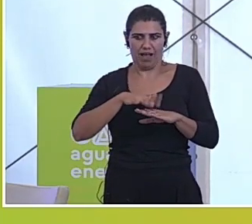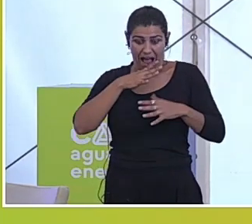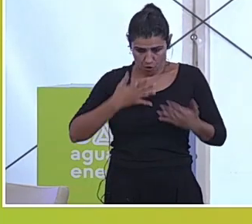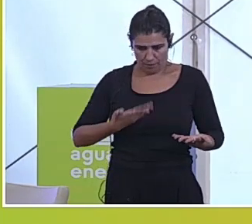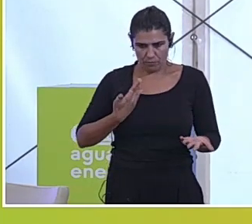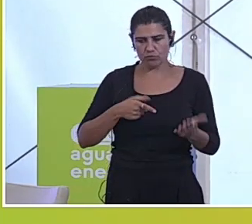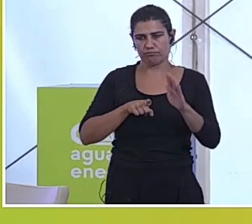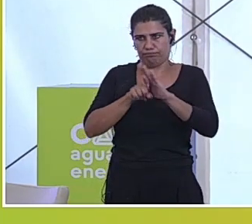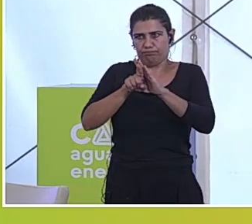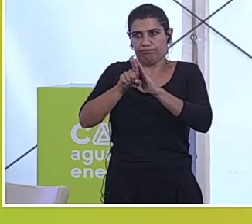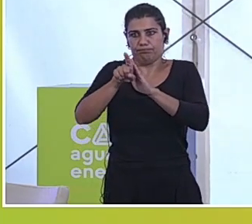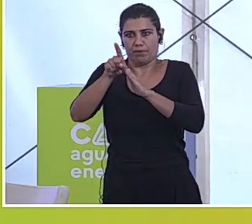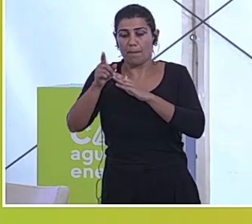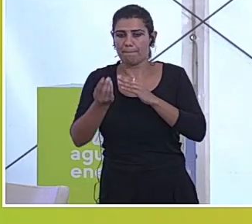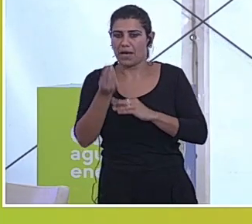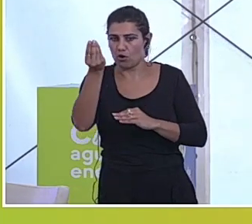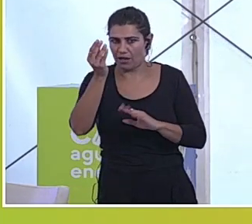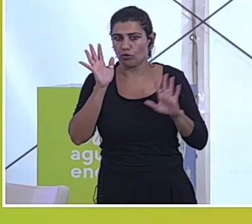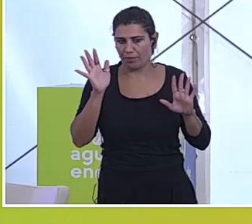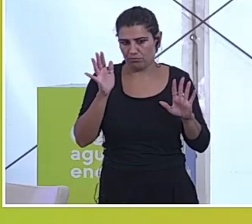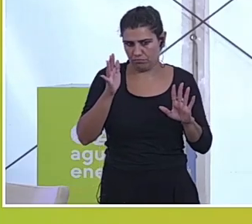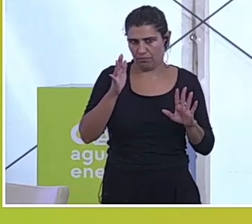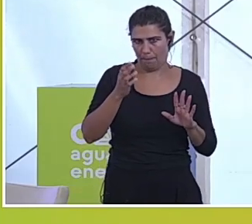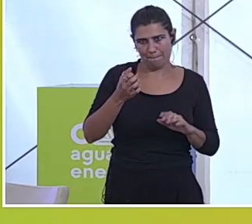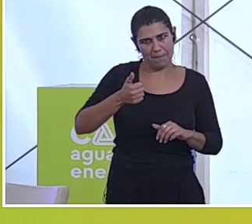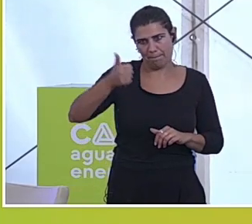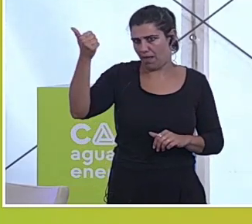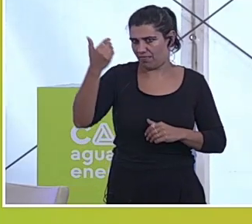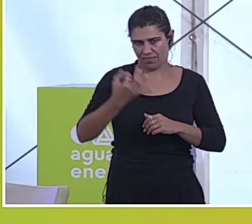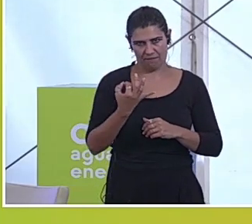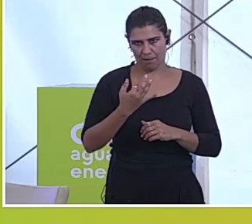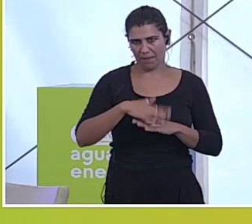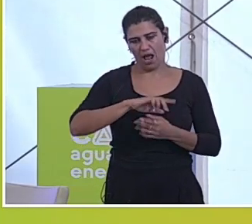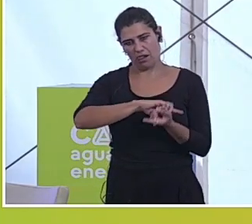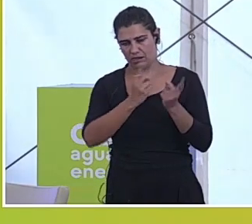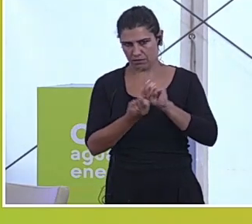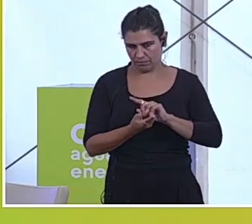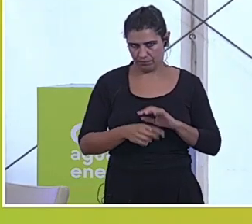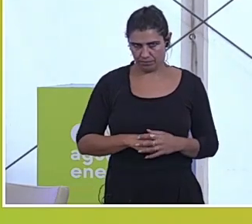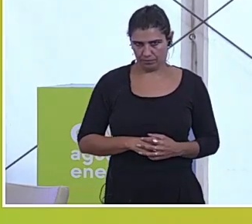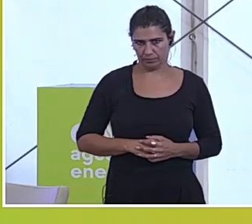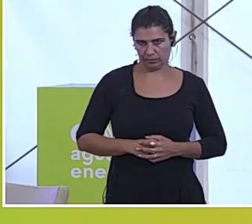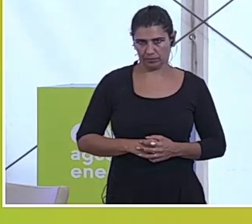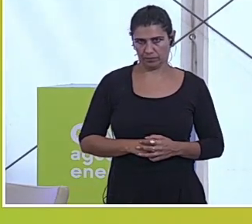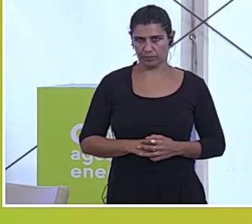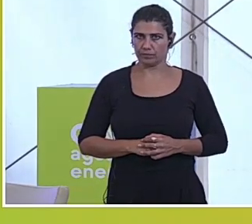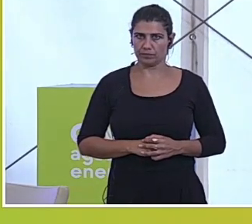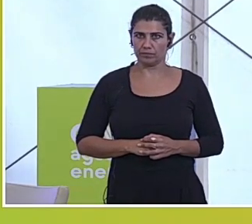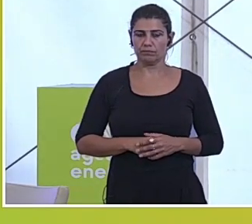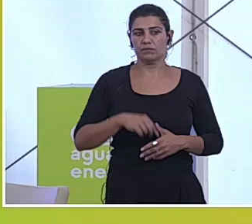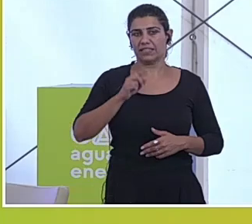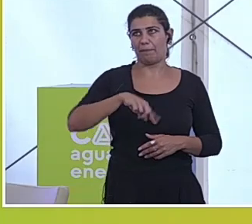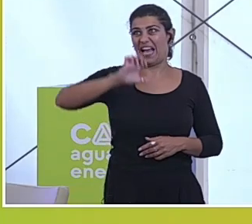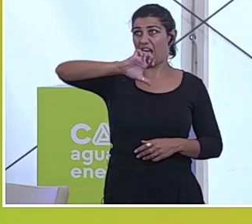el crecimiento tiene que ser incluso superior si queremos llegar a eso que estamos planteando, ¿no? O lo que se está planteando en modo general para toda Europa